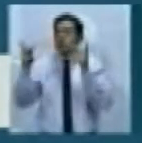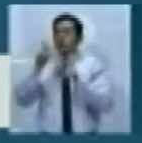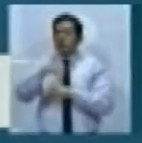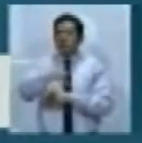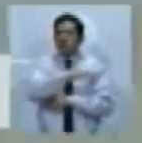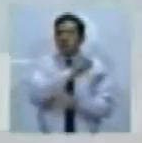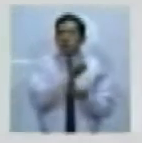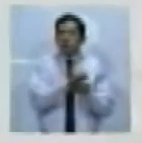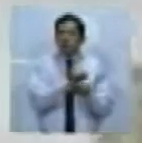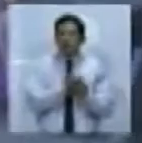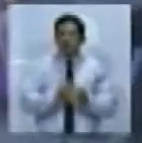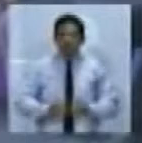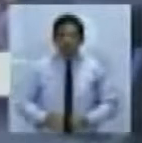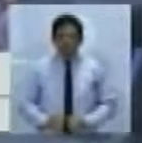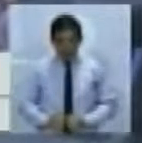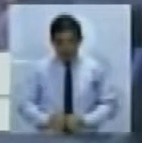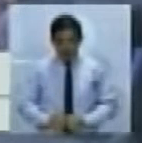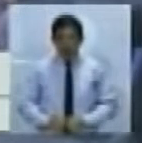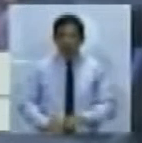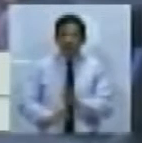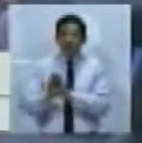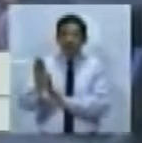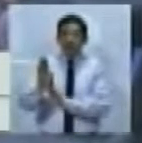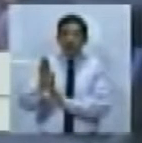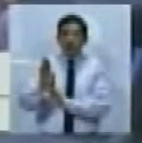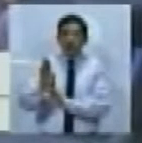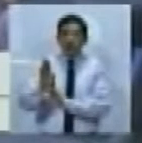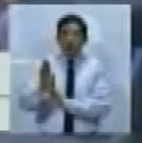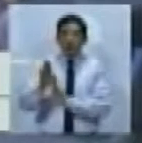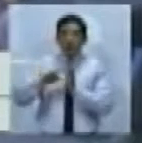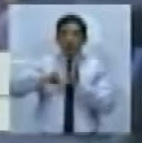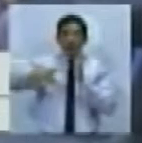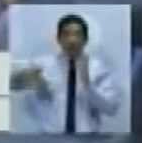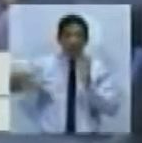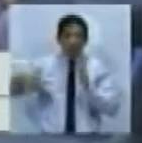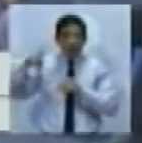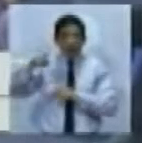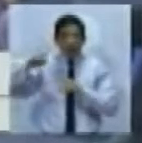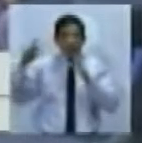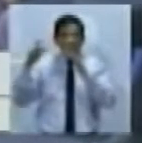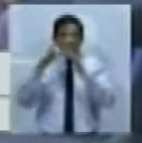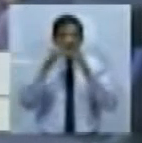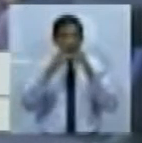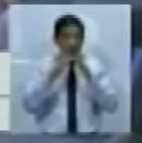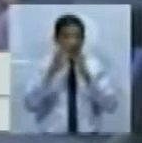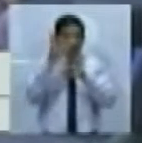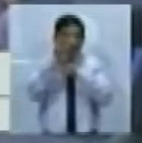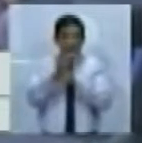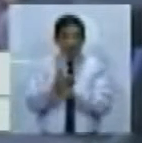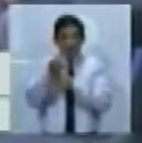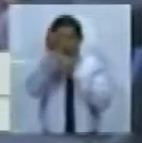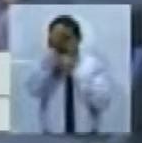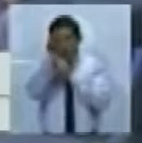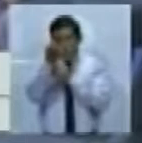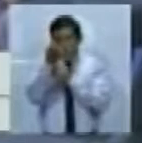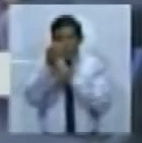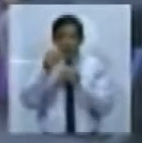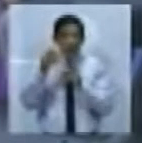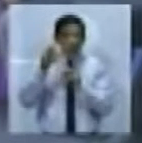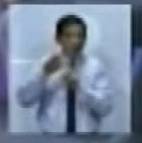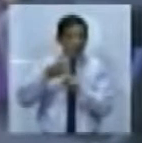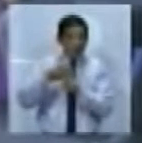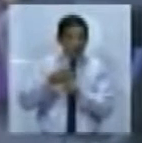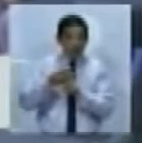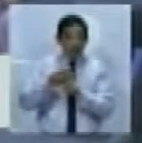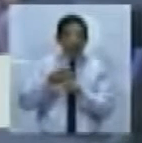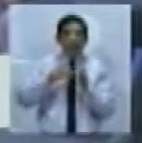sectores económicos. Los avances tecnológicos, la necesidad de interconexión, las políticas, la protección a la información digital, las